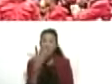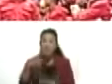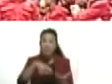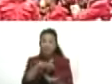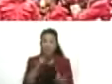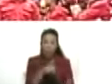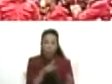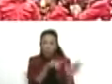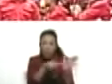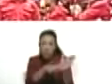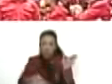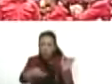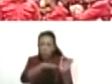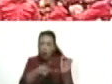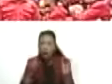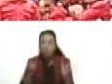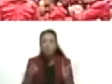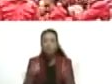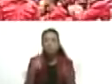uno dice: